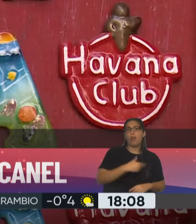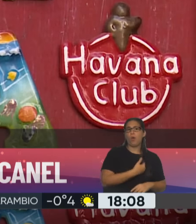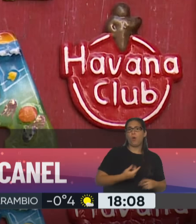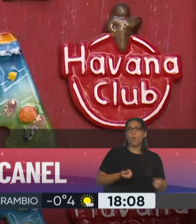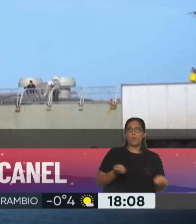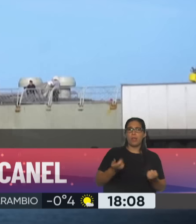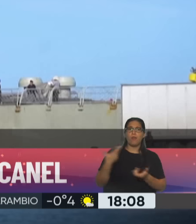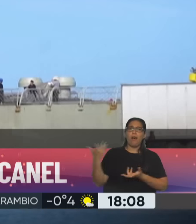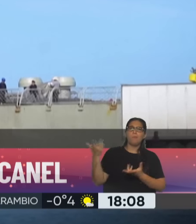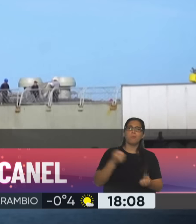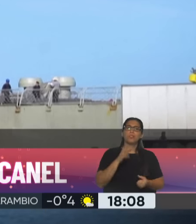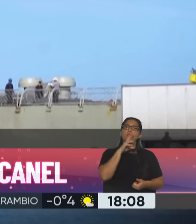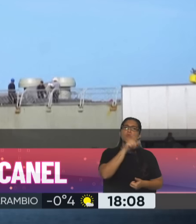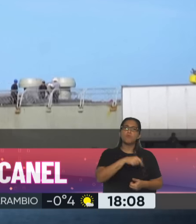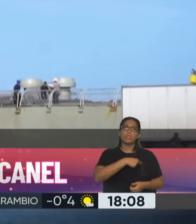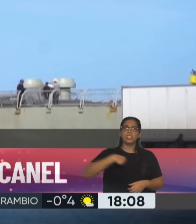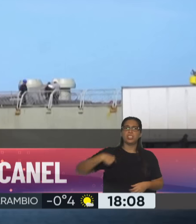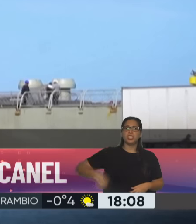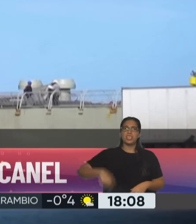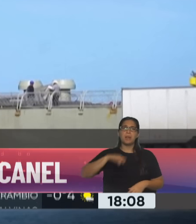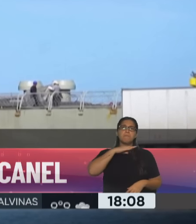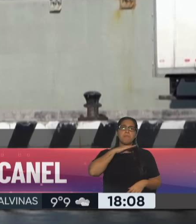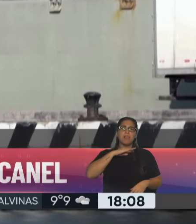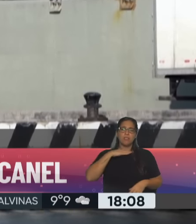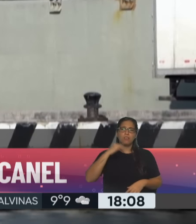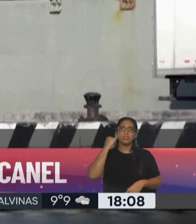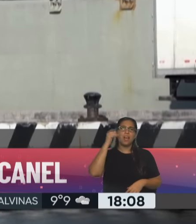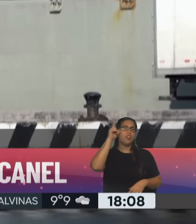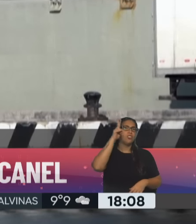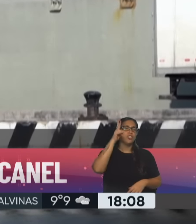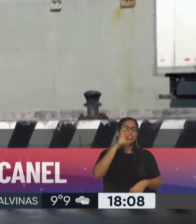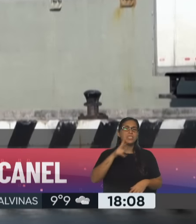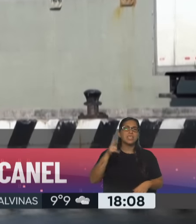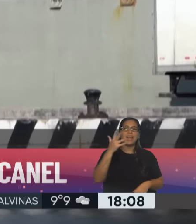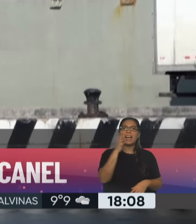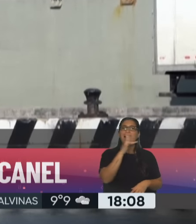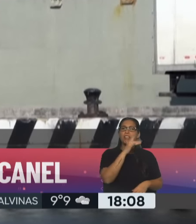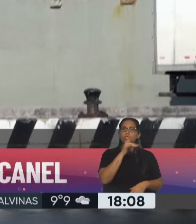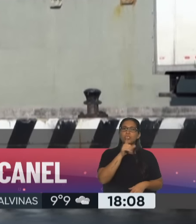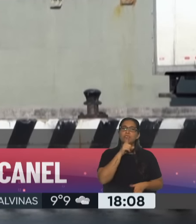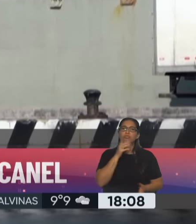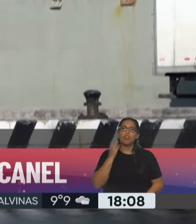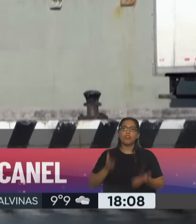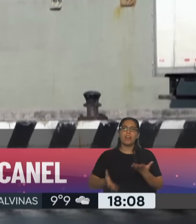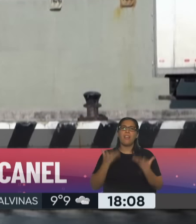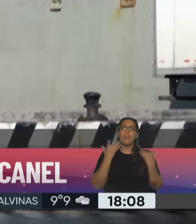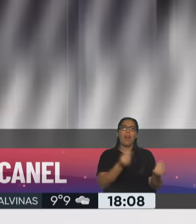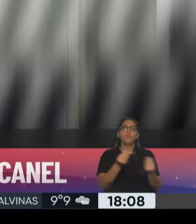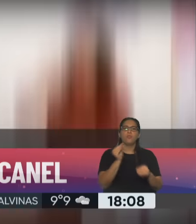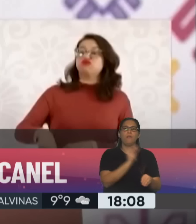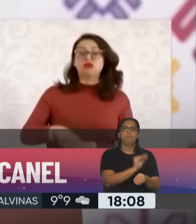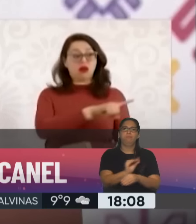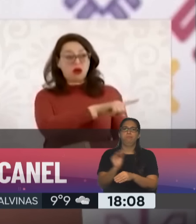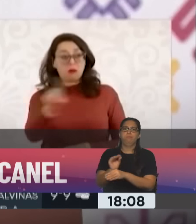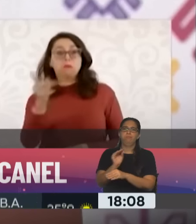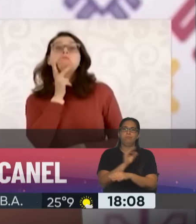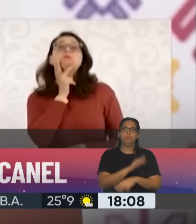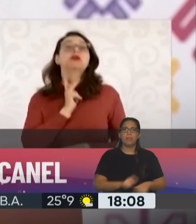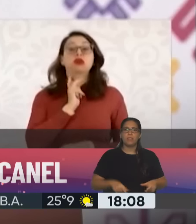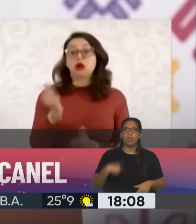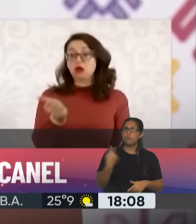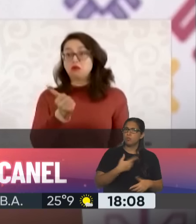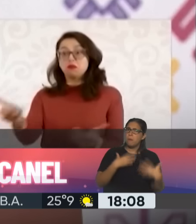el apoyo de Rusia, China y México, que ya envió 814 toneladas de ayuda humanitaria. Vamos a ayudar al